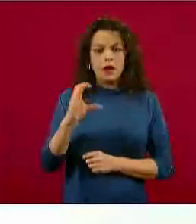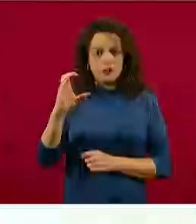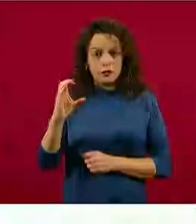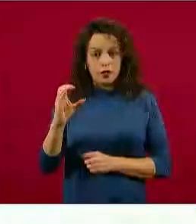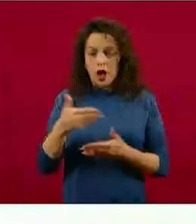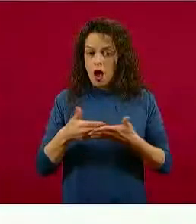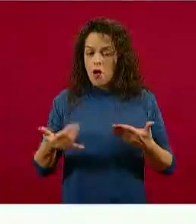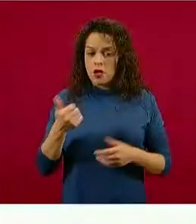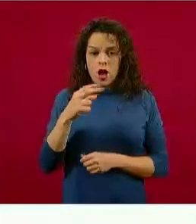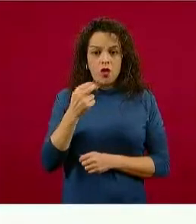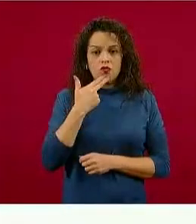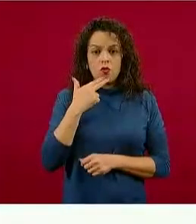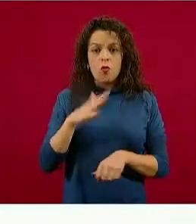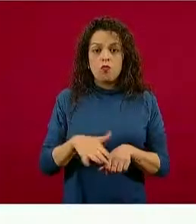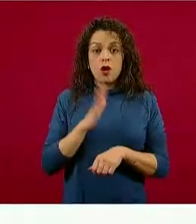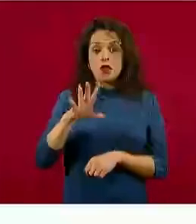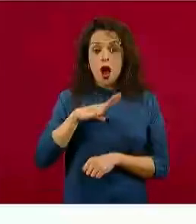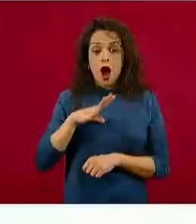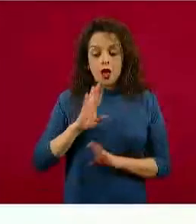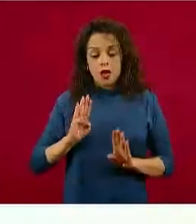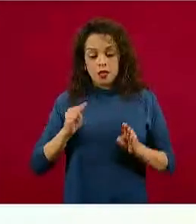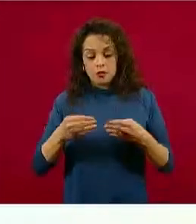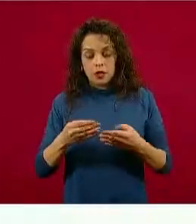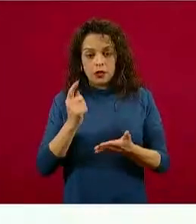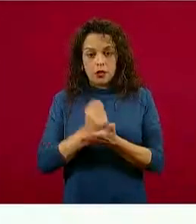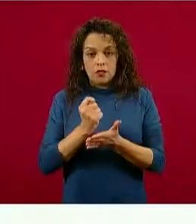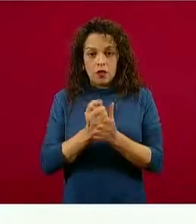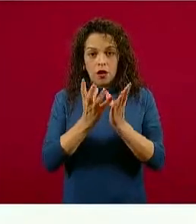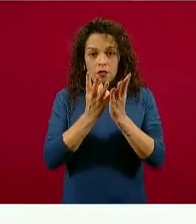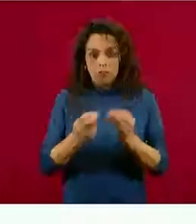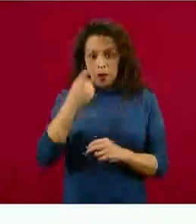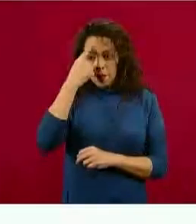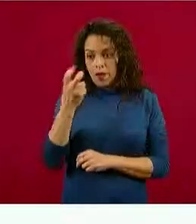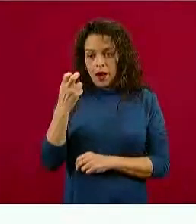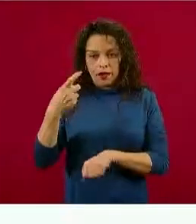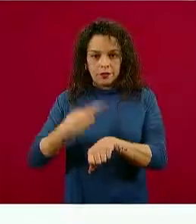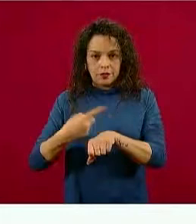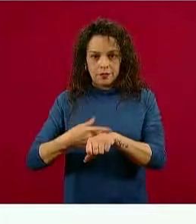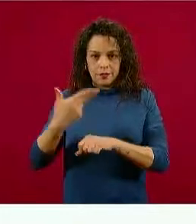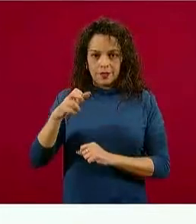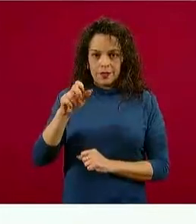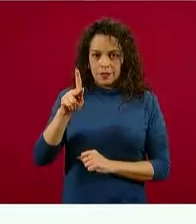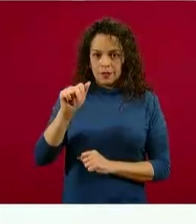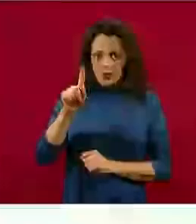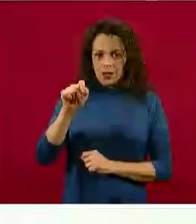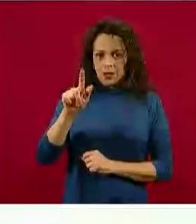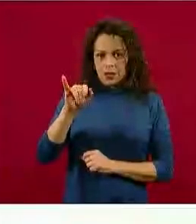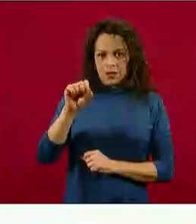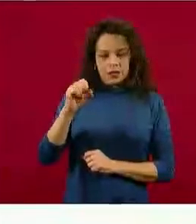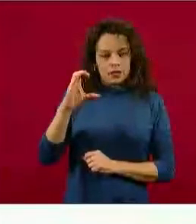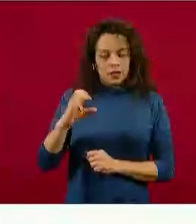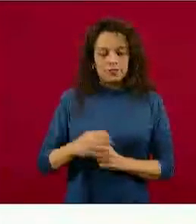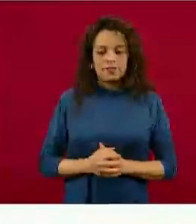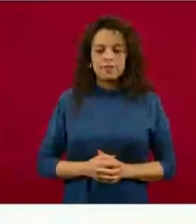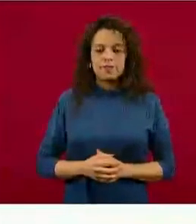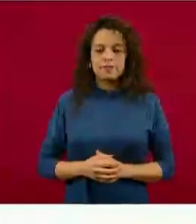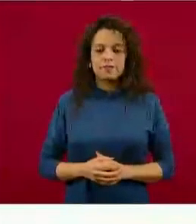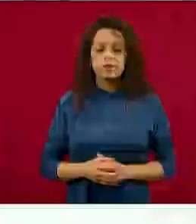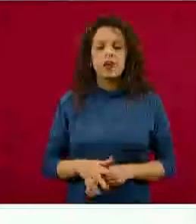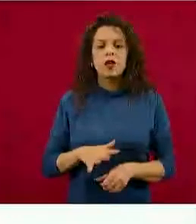no se usa porque hoy existe un tratamiento específico contra la hepatitis C. Y este es el